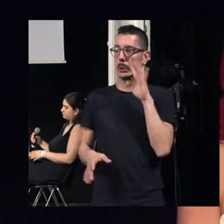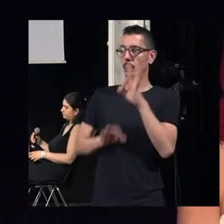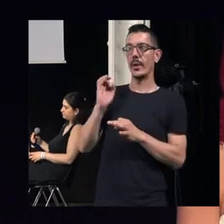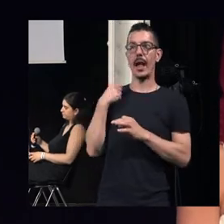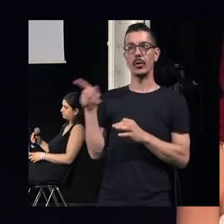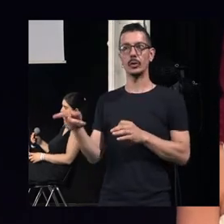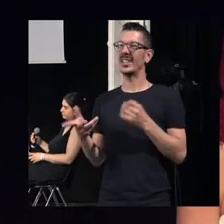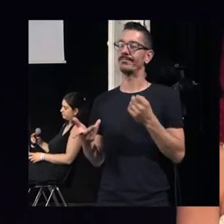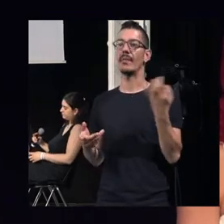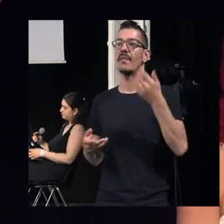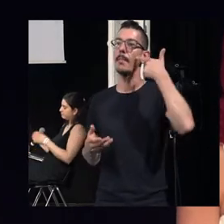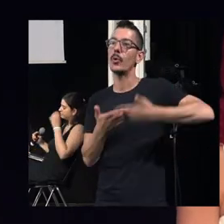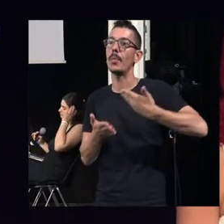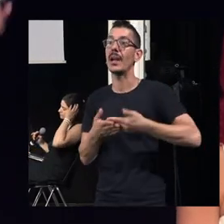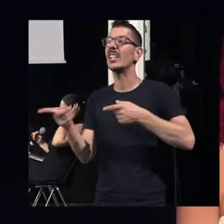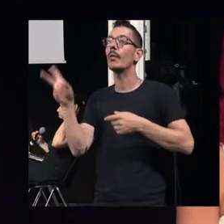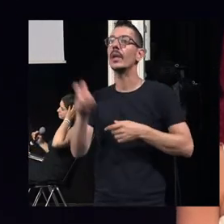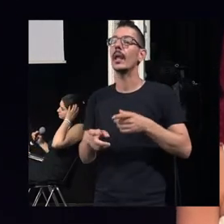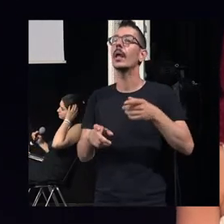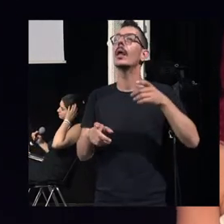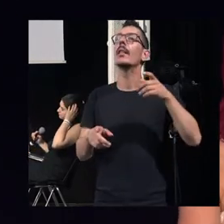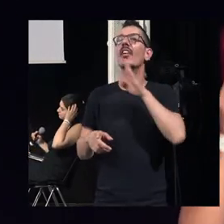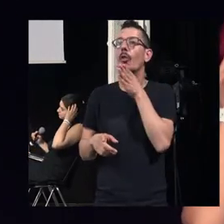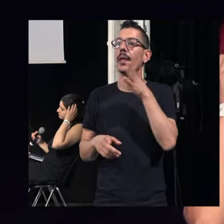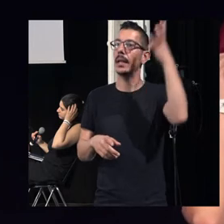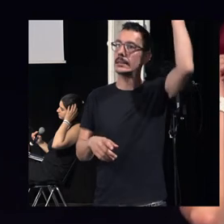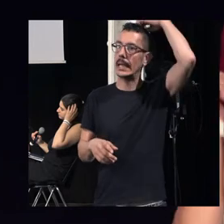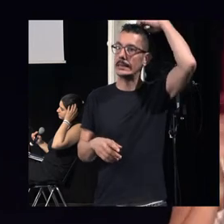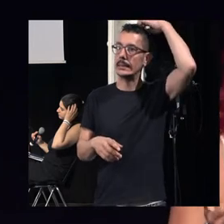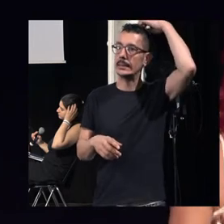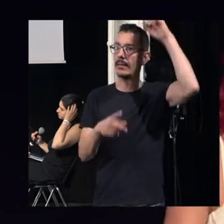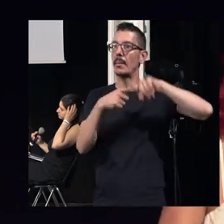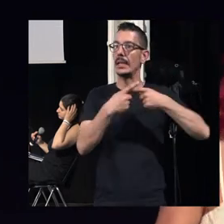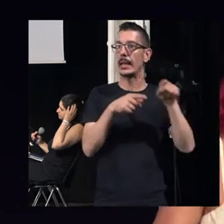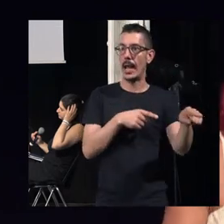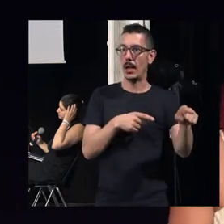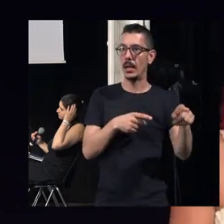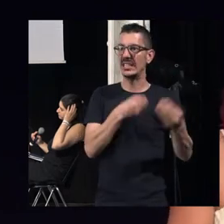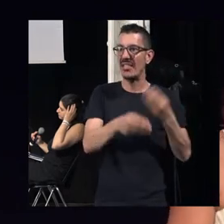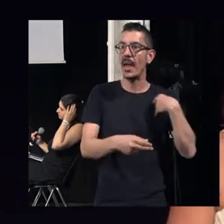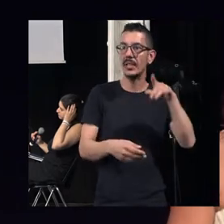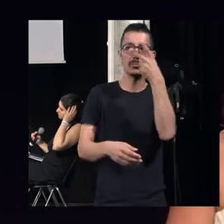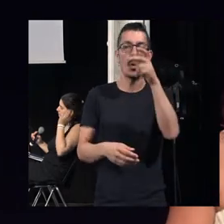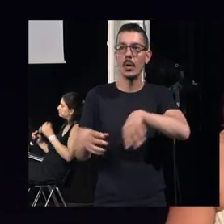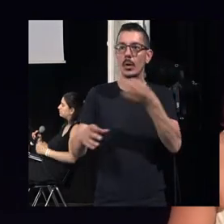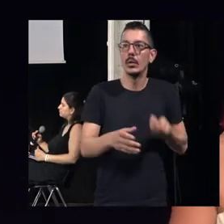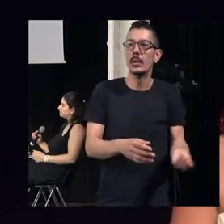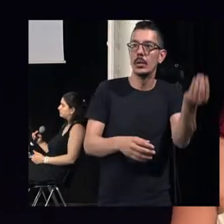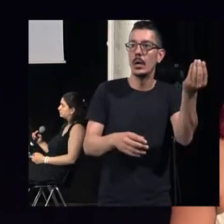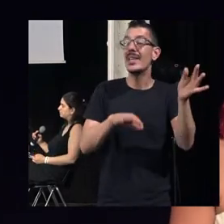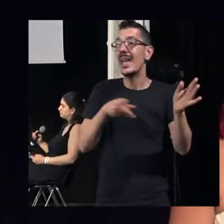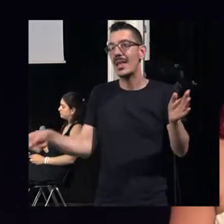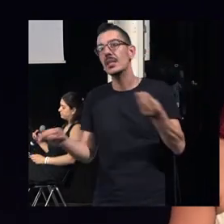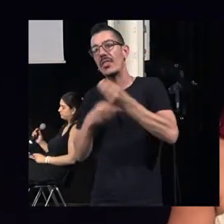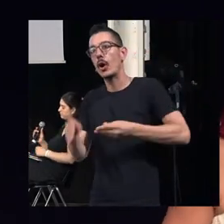hacer una costumbre que venía de las casas reales, que es demostrar su virginidad a través del pañuelo. Por supuesto que yo no estoy de acuerdo en